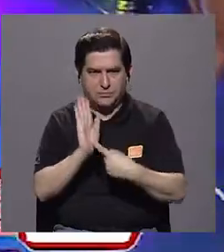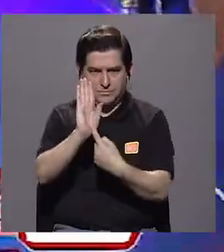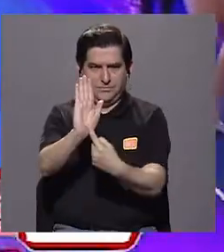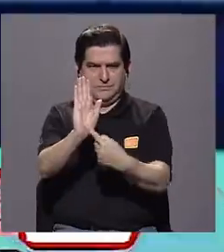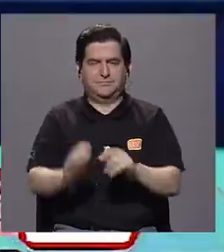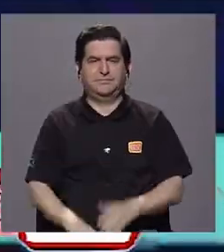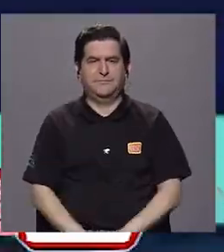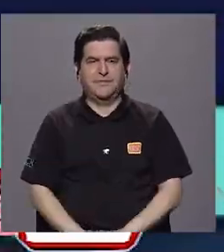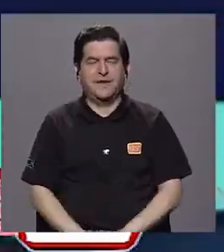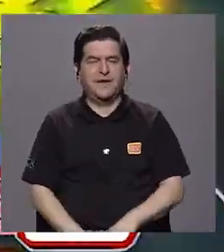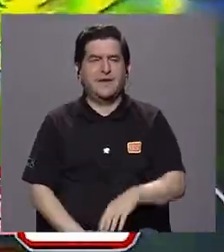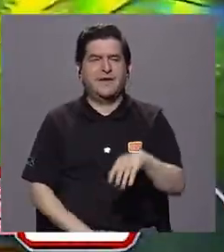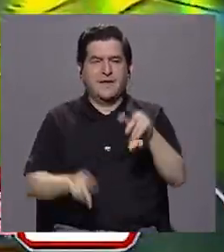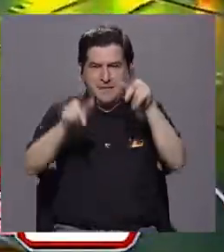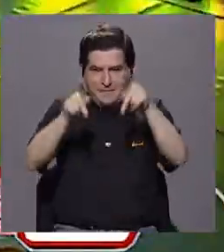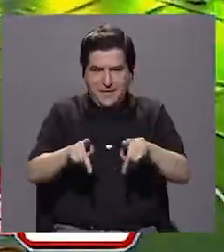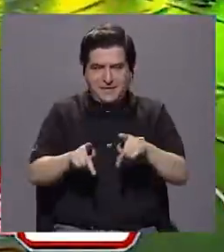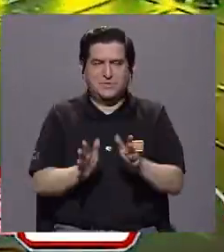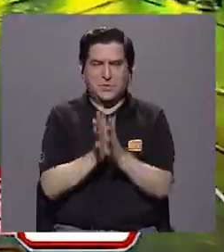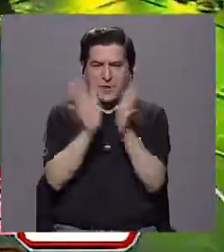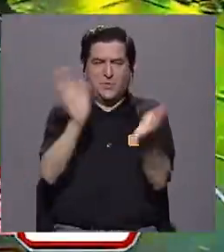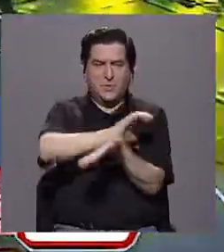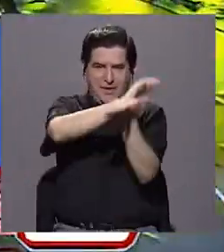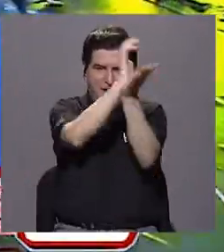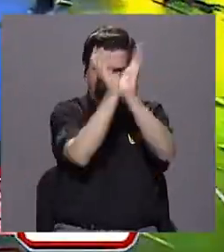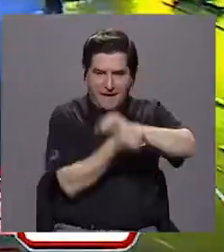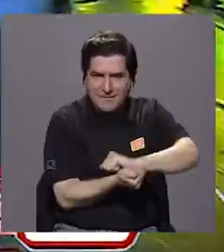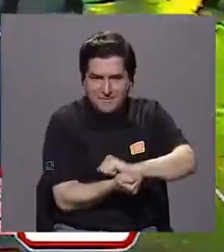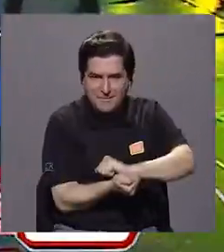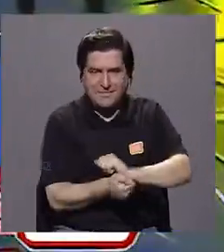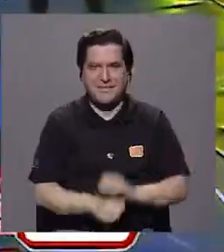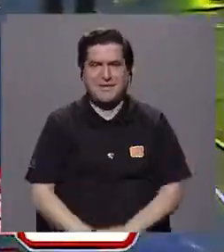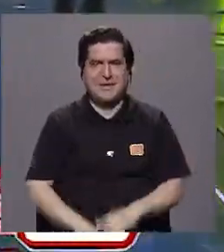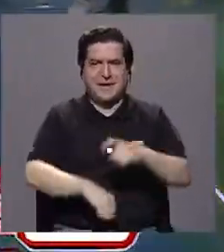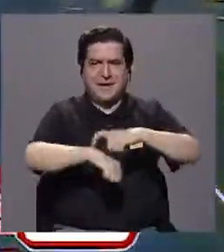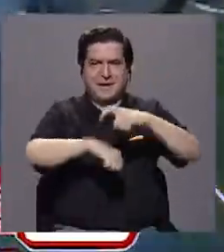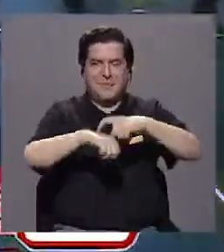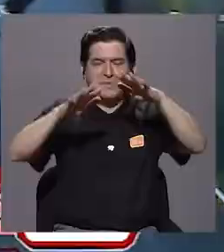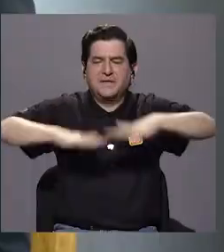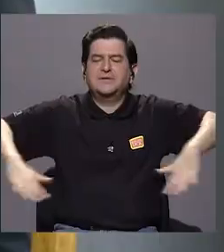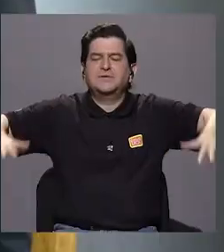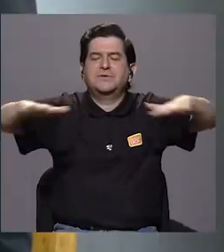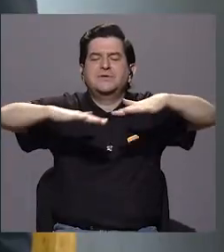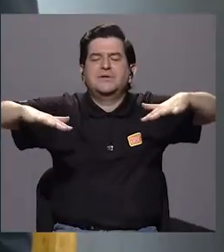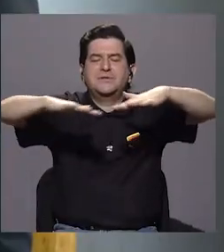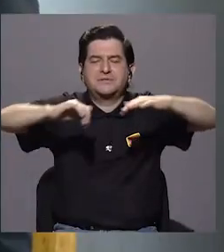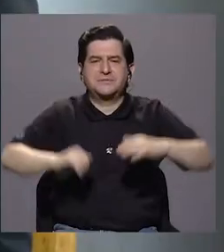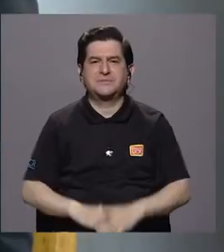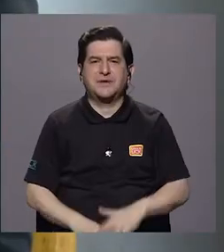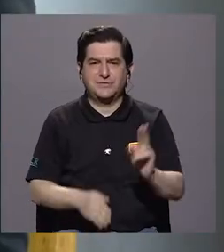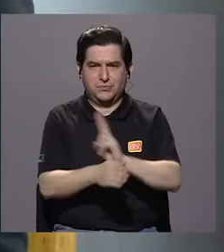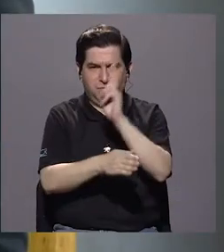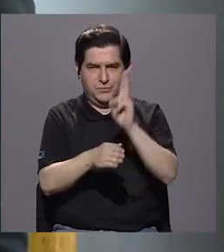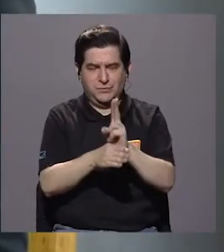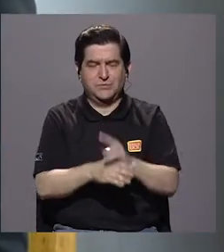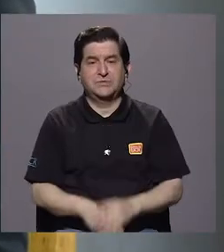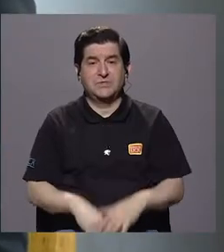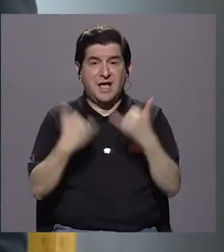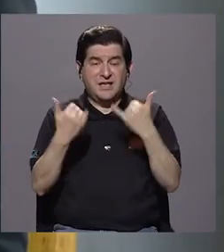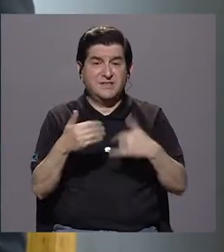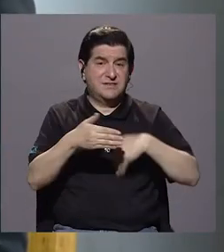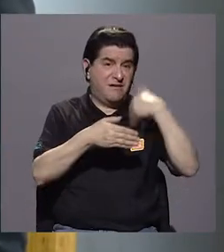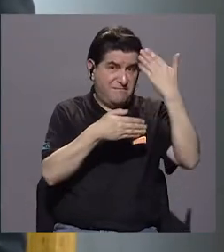La figura pública es un personaje que se transforma cuando da el paso al escenario. Cuando se baja del